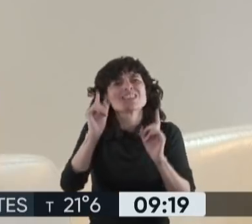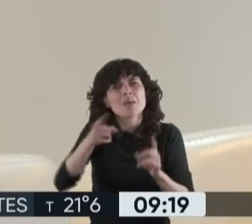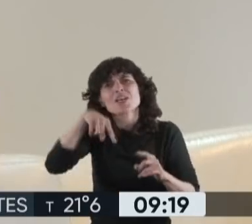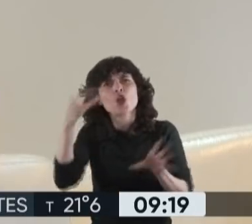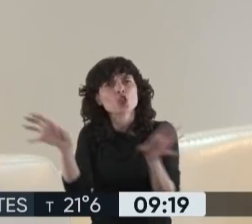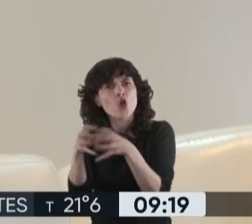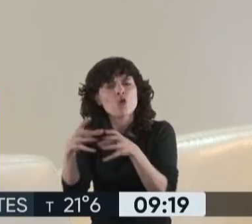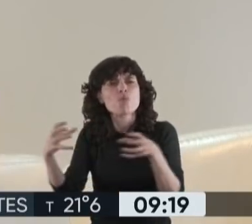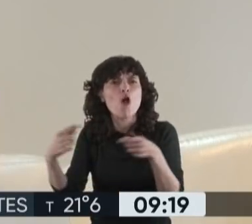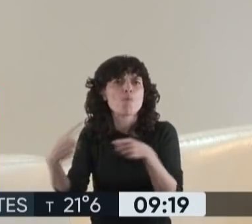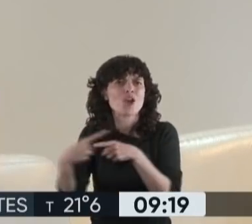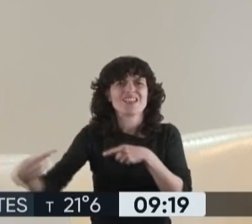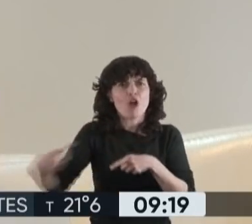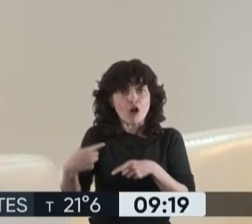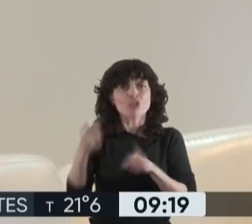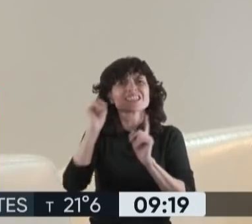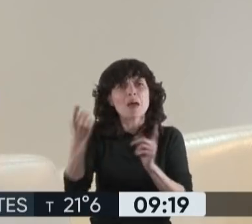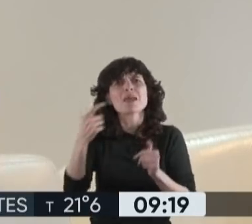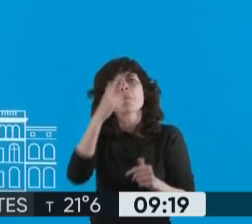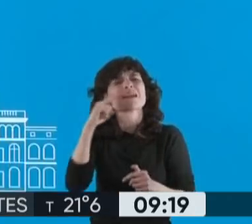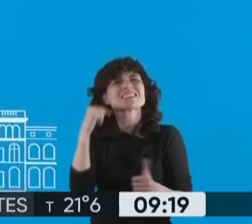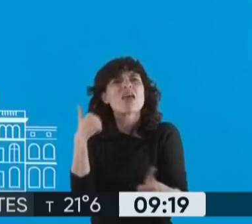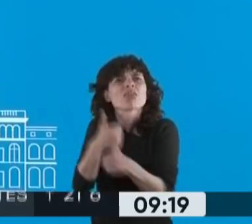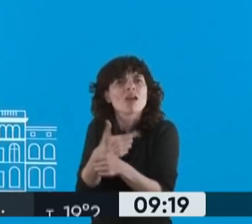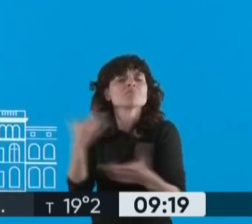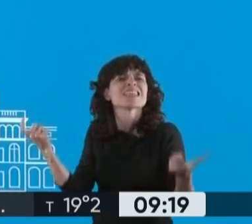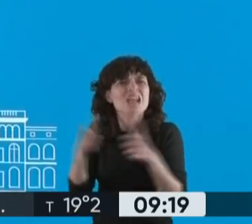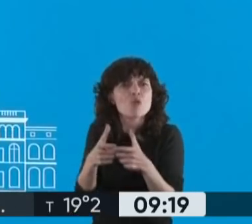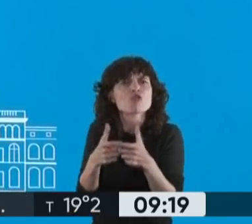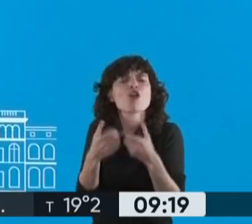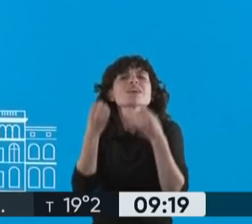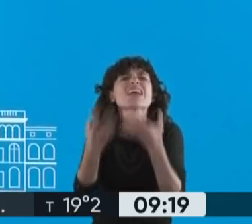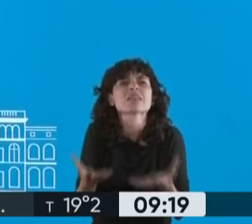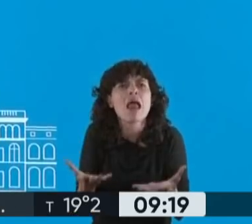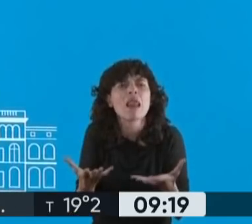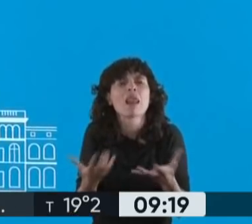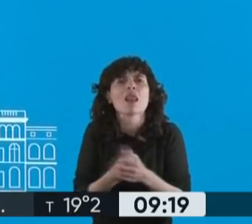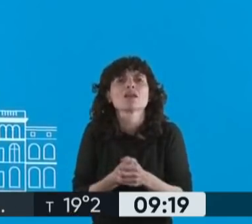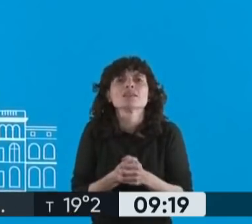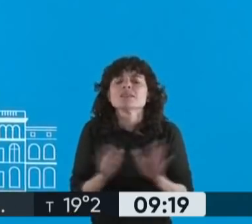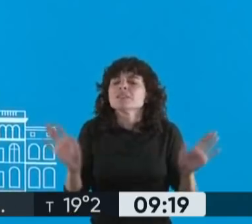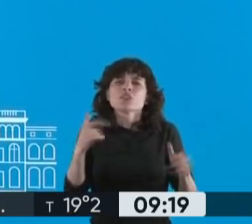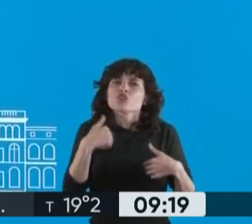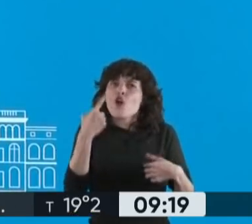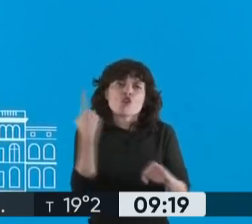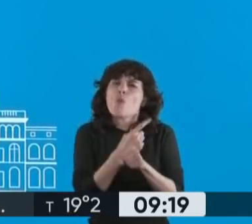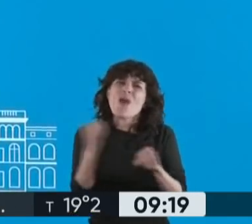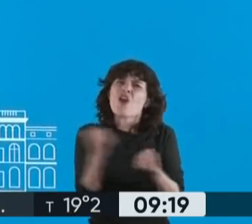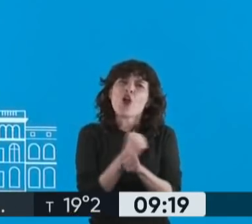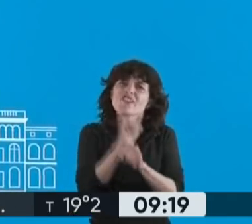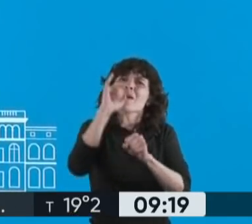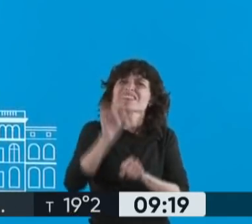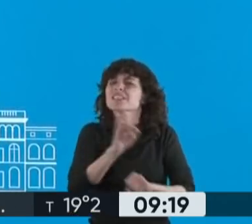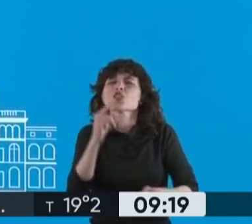este consenso al que se llegó en el día de ayer? Gracias. Gracias, Silvia. Empiezo por el final. Yo no le puedo confirmar que haya hablado con